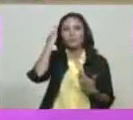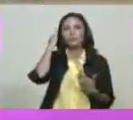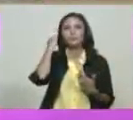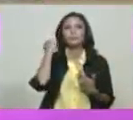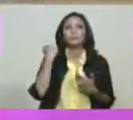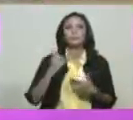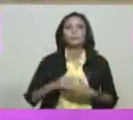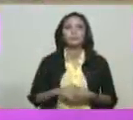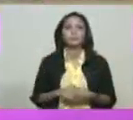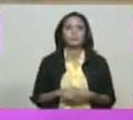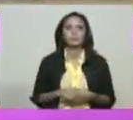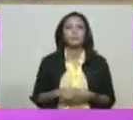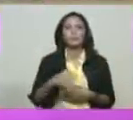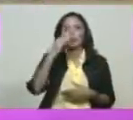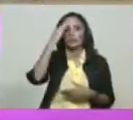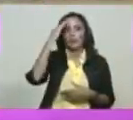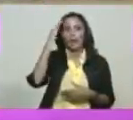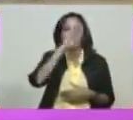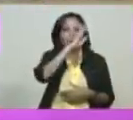Nacional,